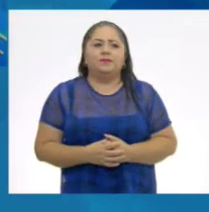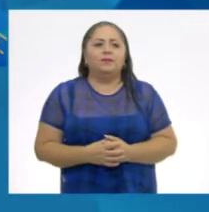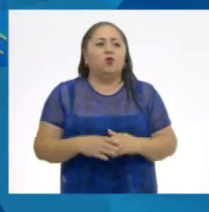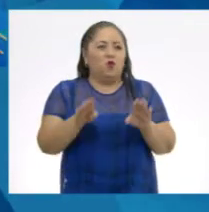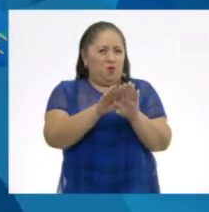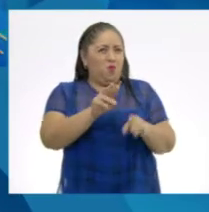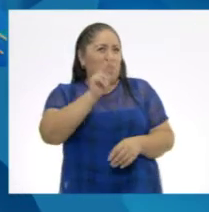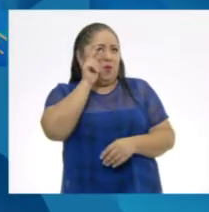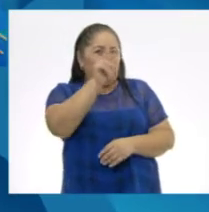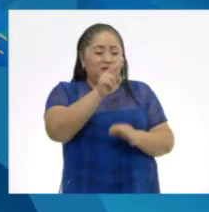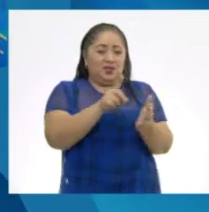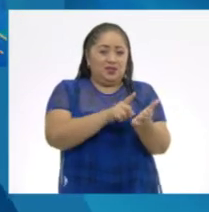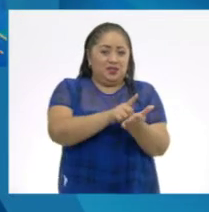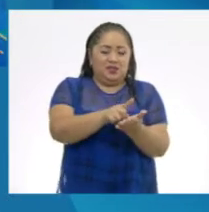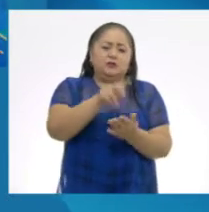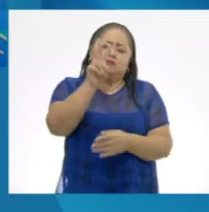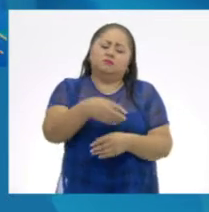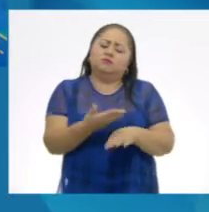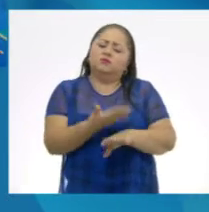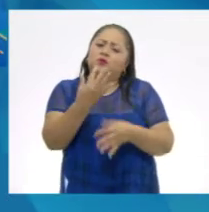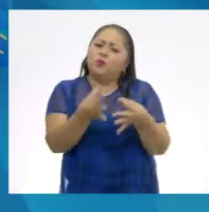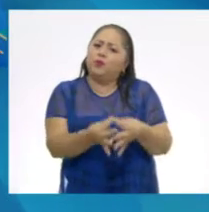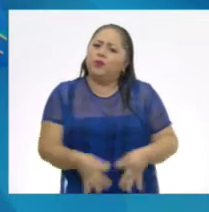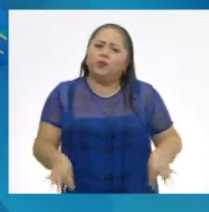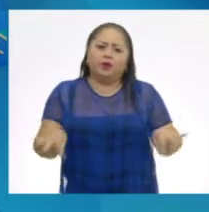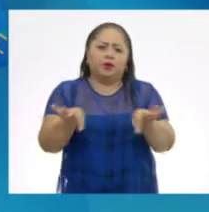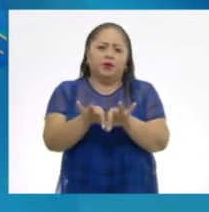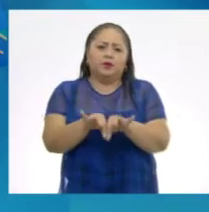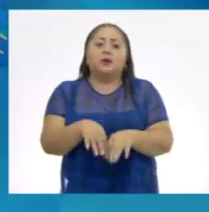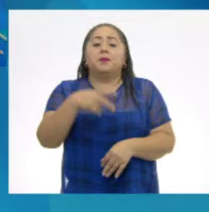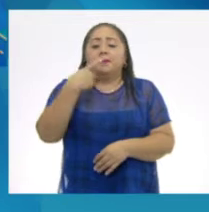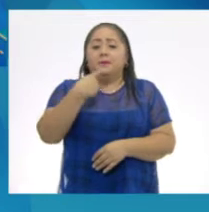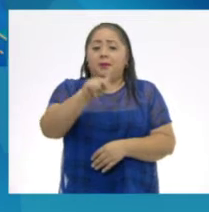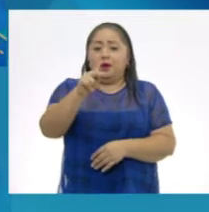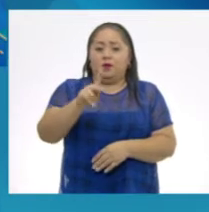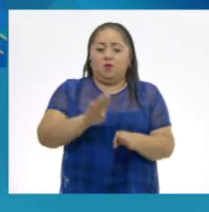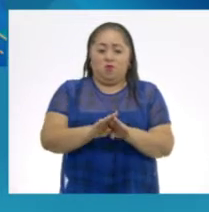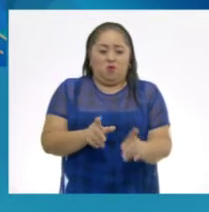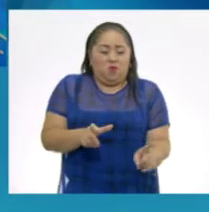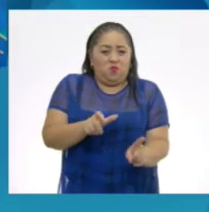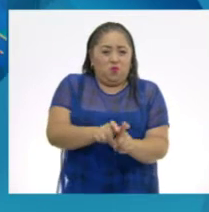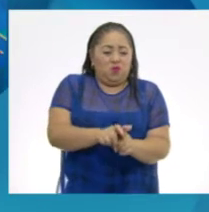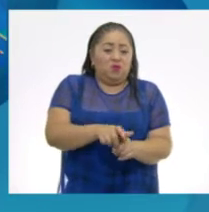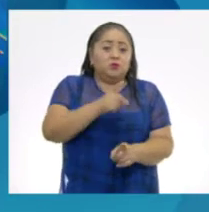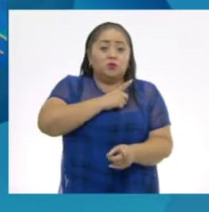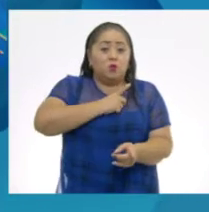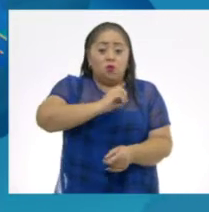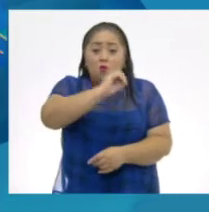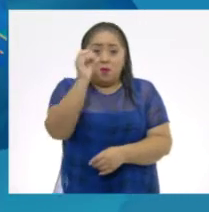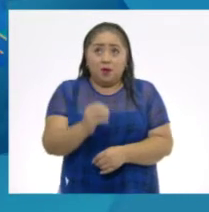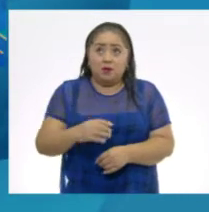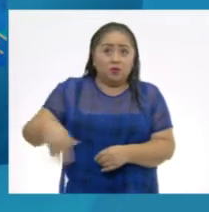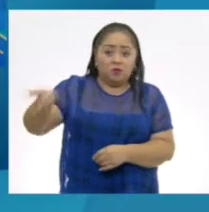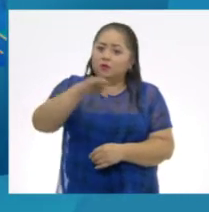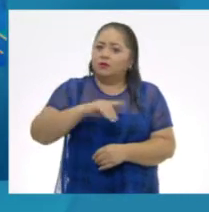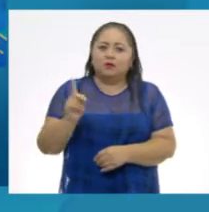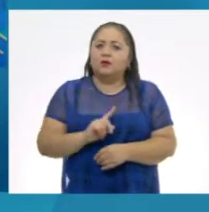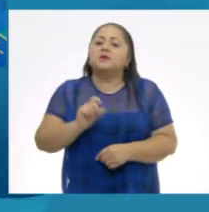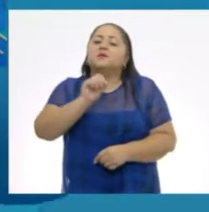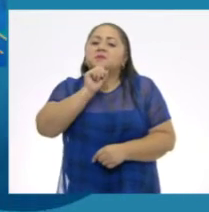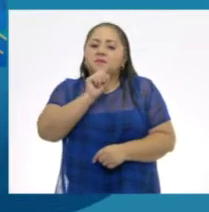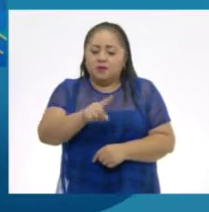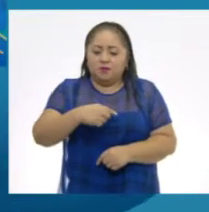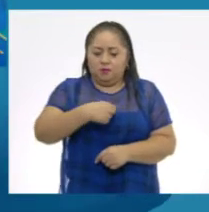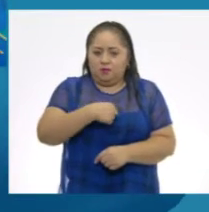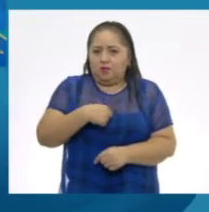Como ves, los derechos son muy importantes. Pero su cumplimiento y protección no solo es obligación de los demás, sino